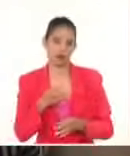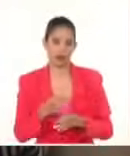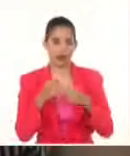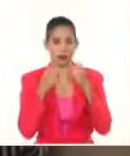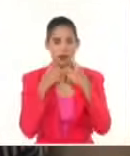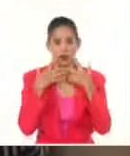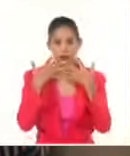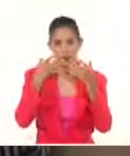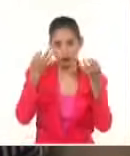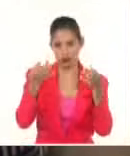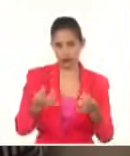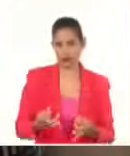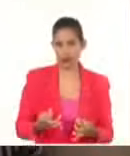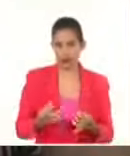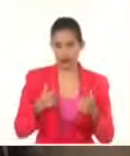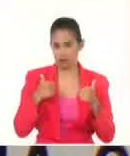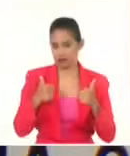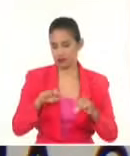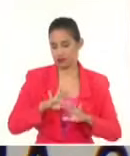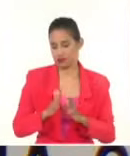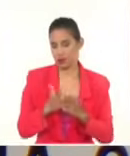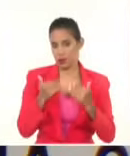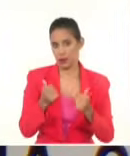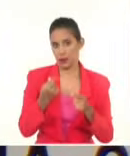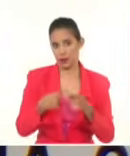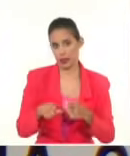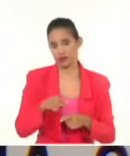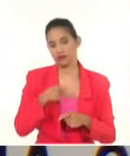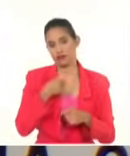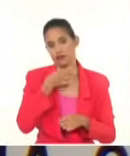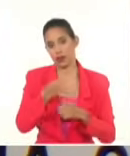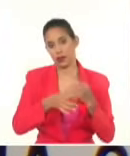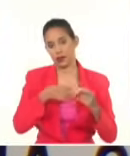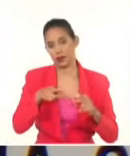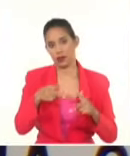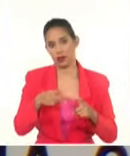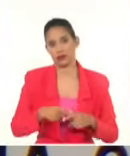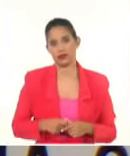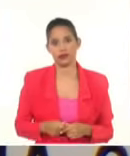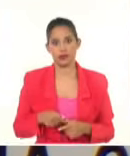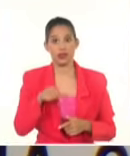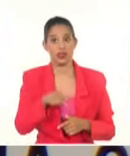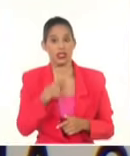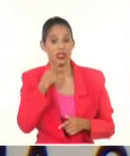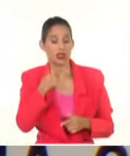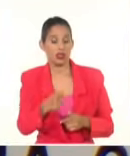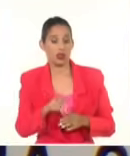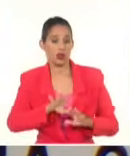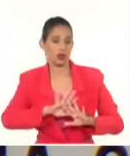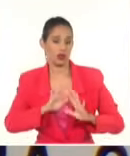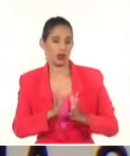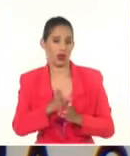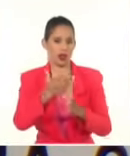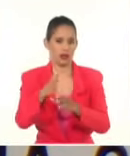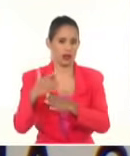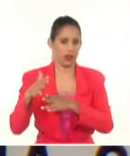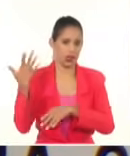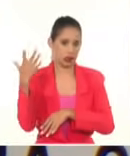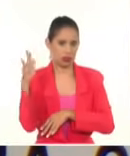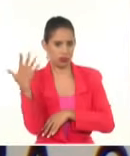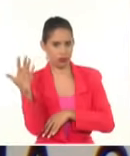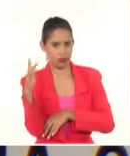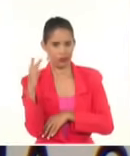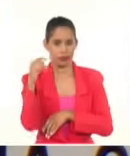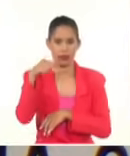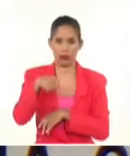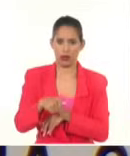pero quería llamar la atención sobre este aspecto. Esta es una ley que es para todos, para los cubanos, los extranjeros, pero también para los organismos,